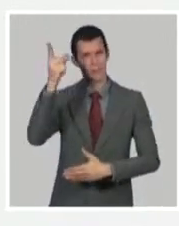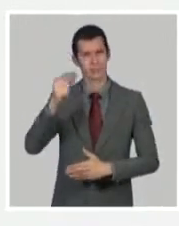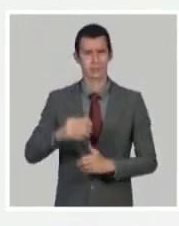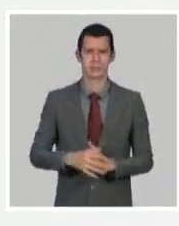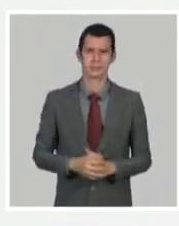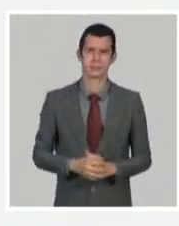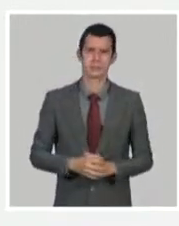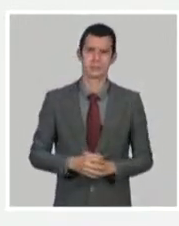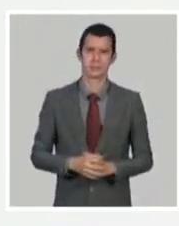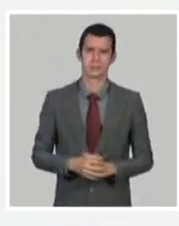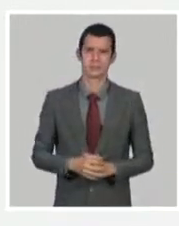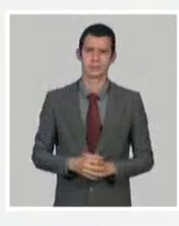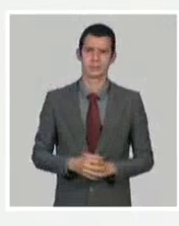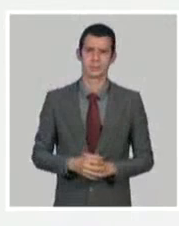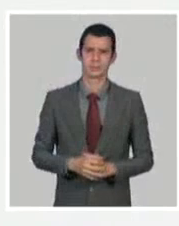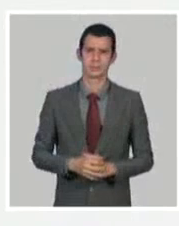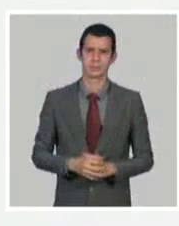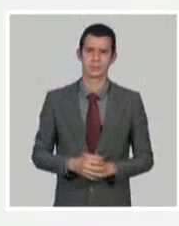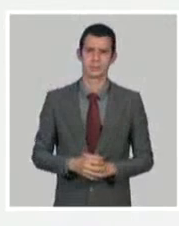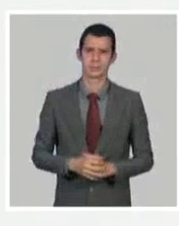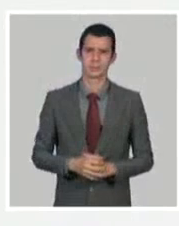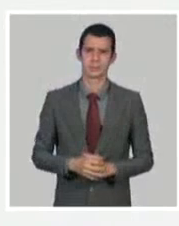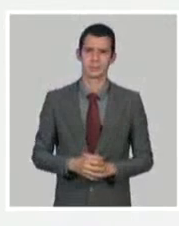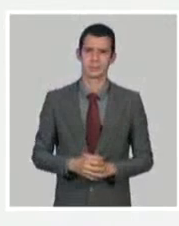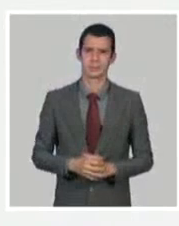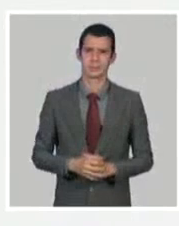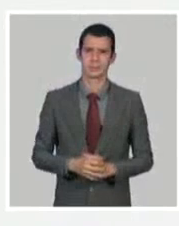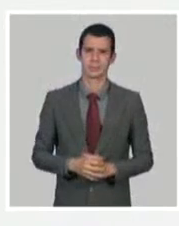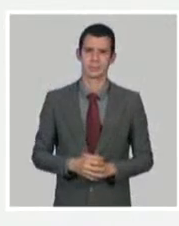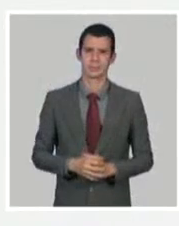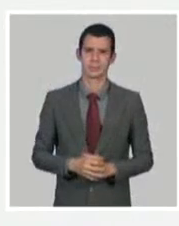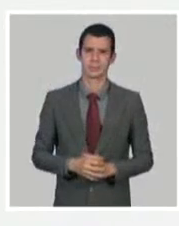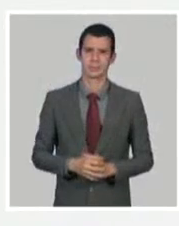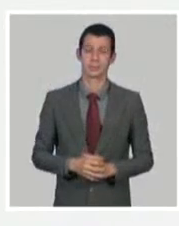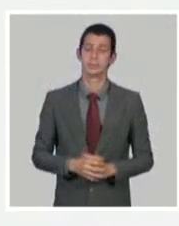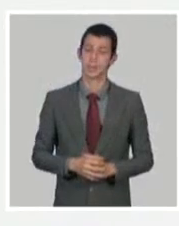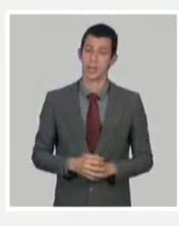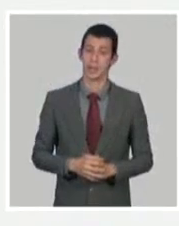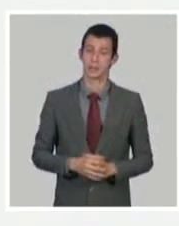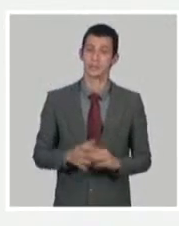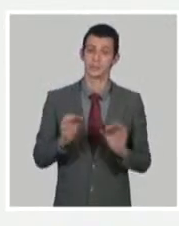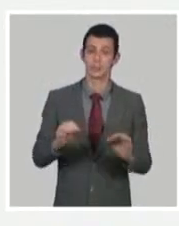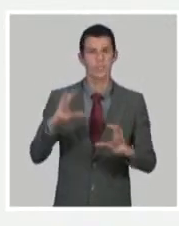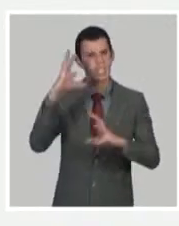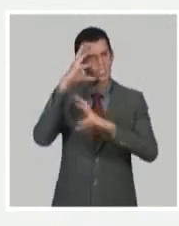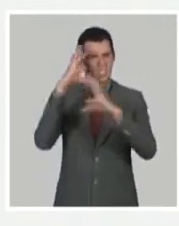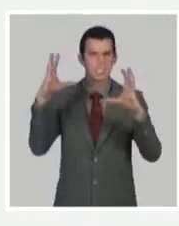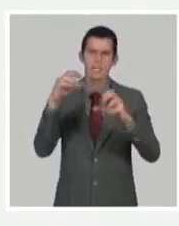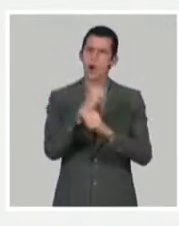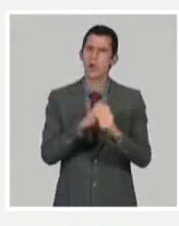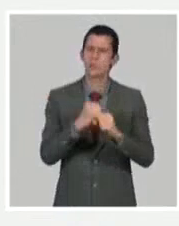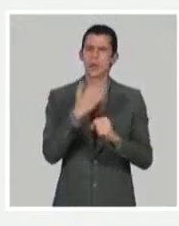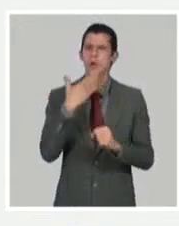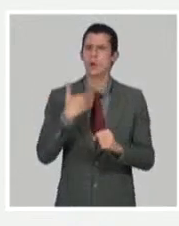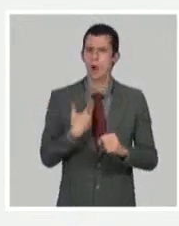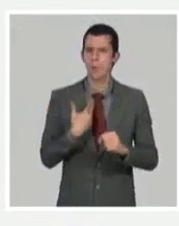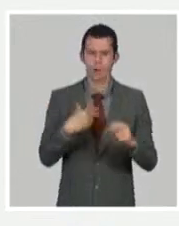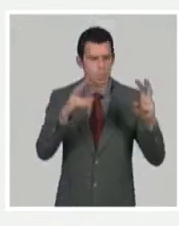La segunda dimensión científica está relacionada con el escalado de la plataforma productiva de estos candidatos vacunales. Nosotros